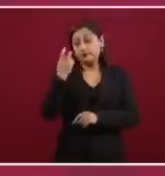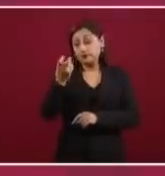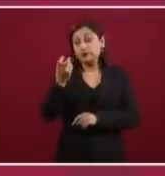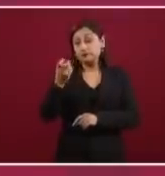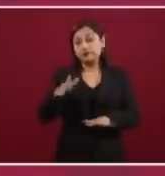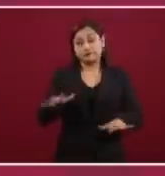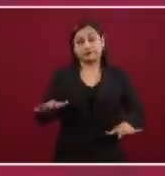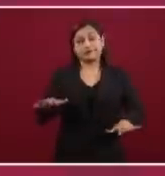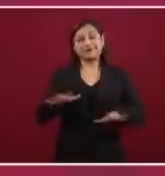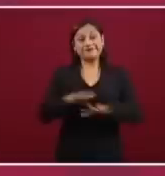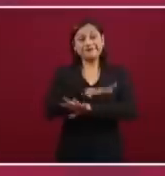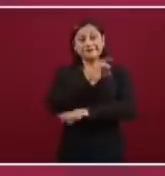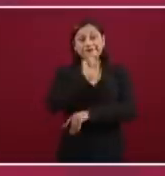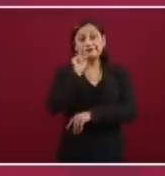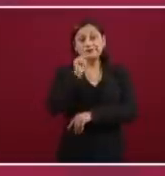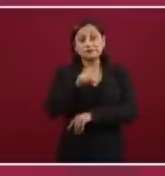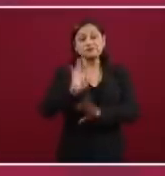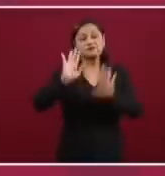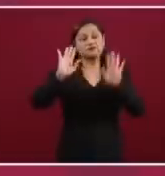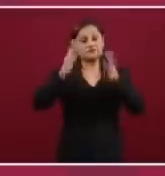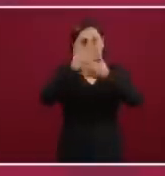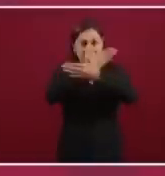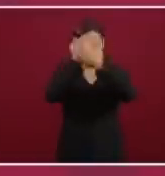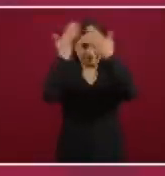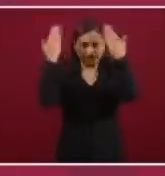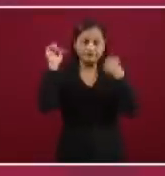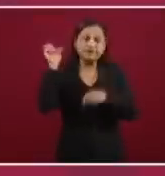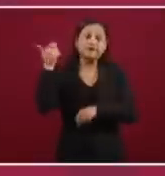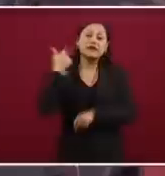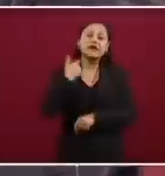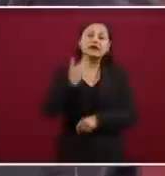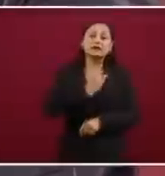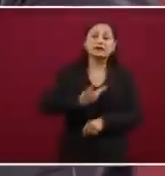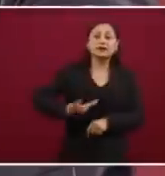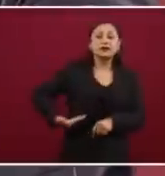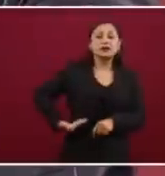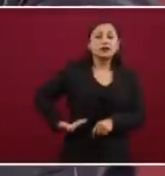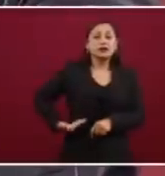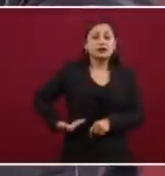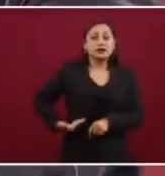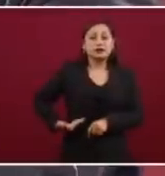Yo no sé si los otros presidentes estaban viendo